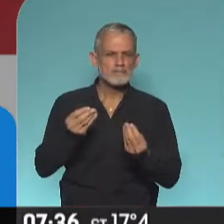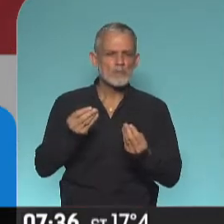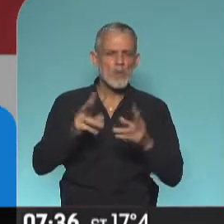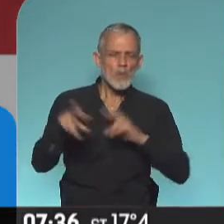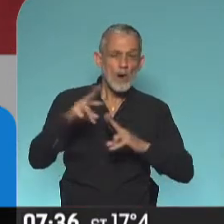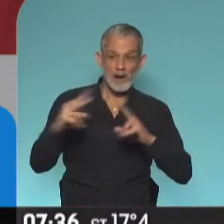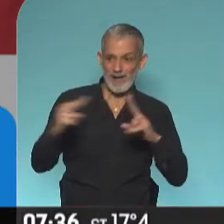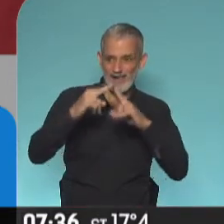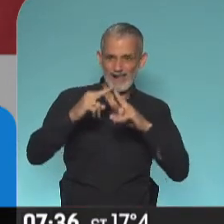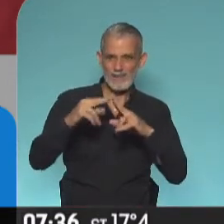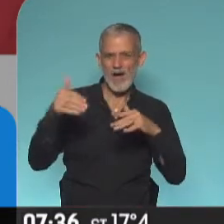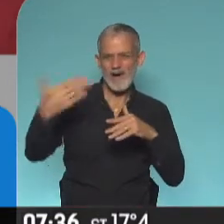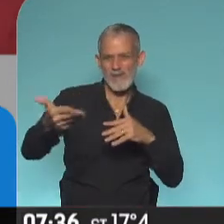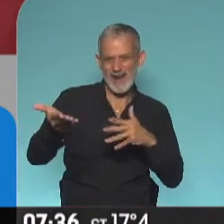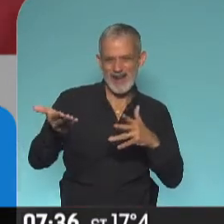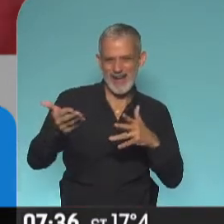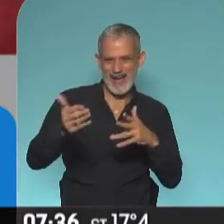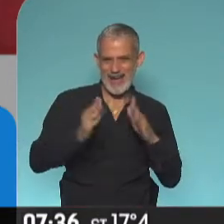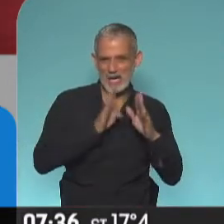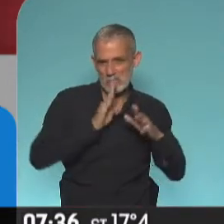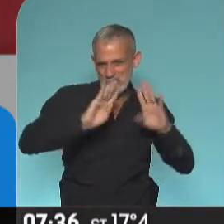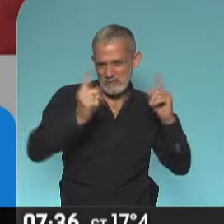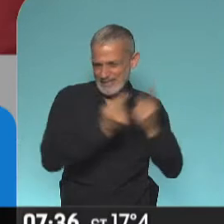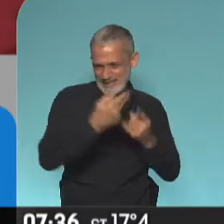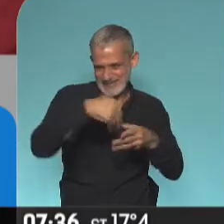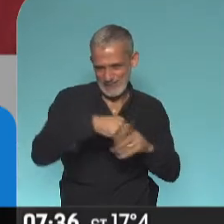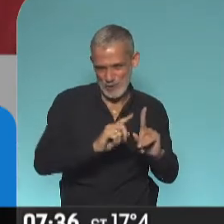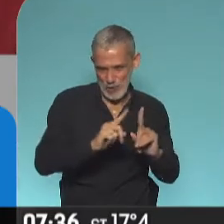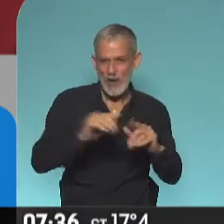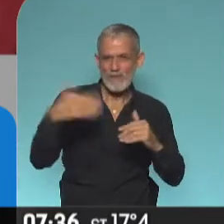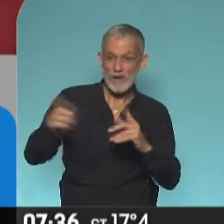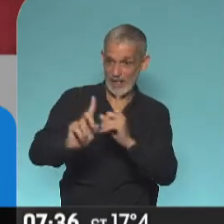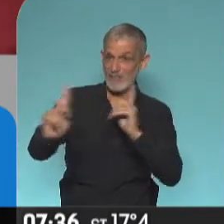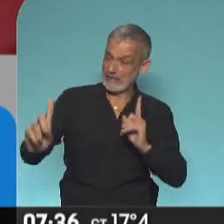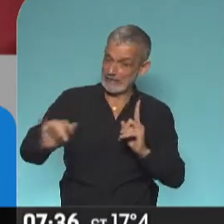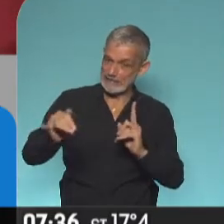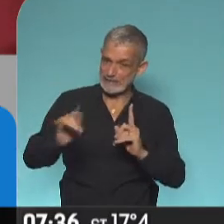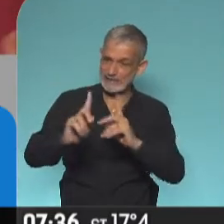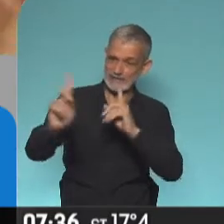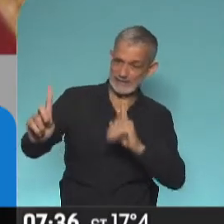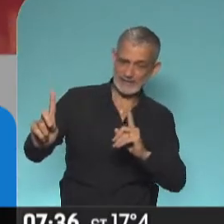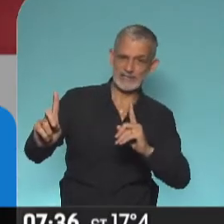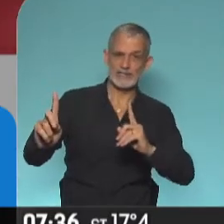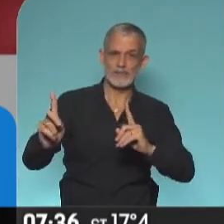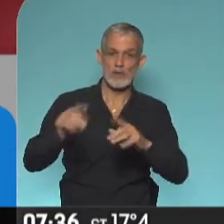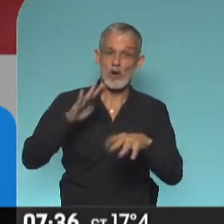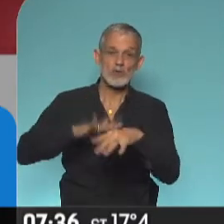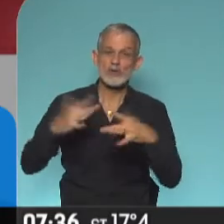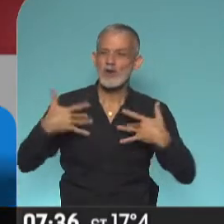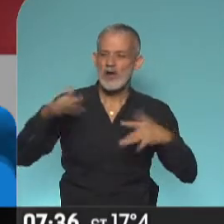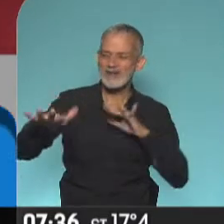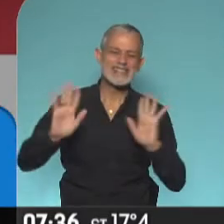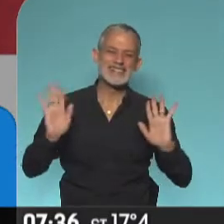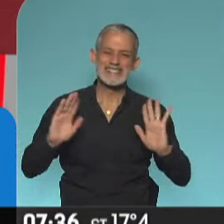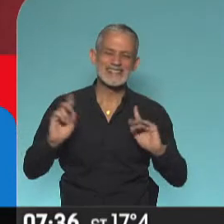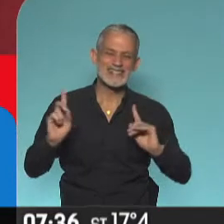encontrarnos en lugares al aire libre, tratar de mantener, sí, la distancia, tratar de no tocarse, esto